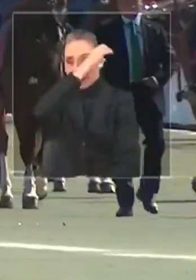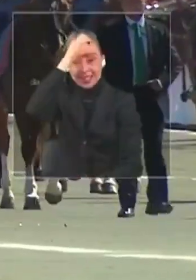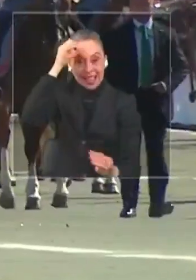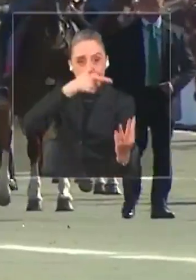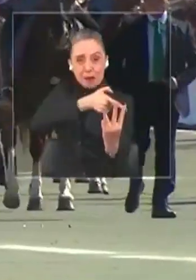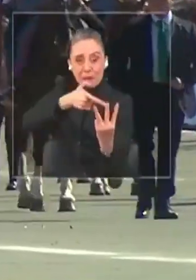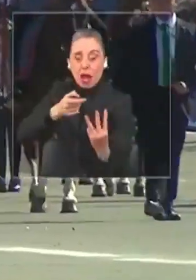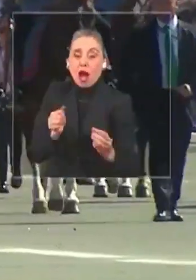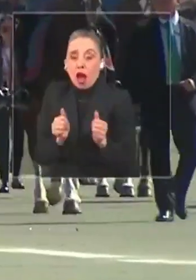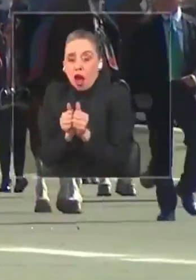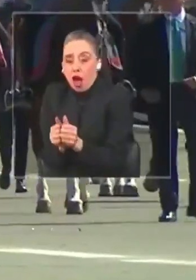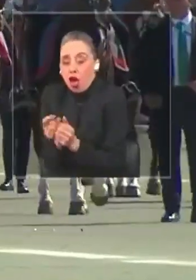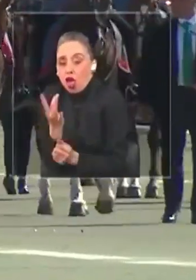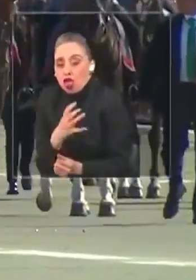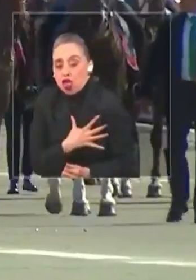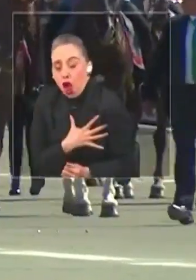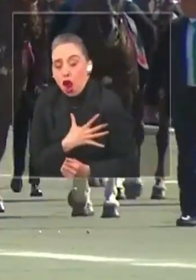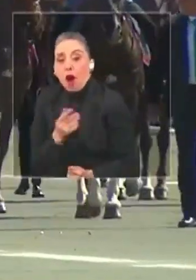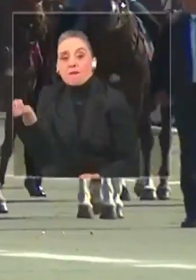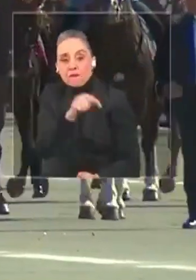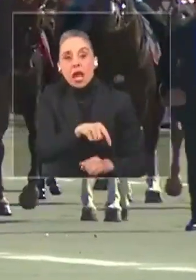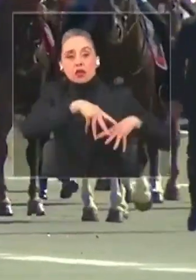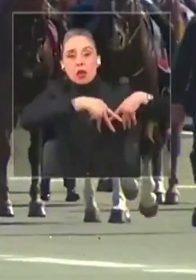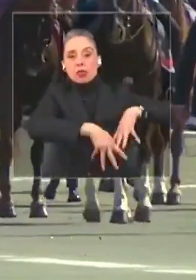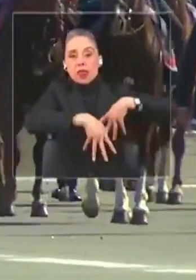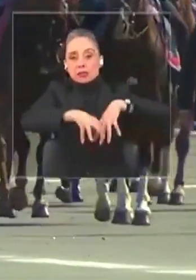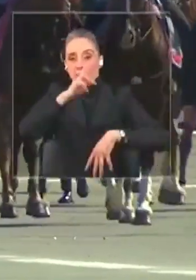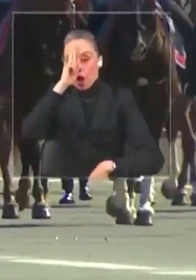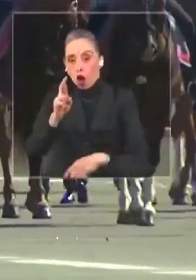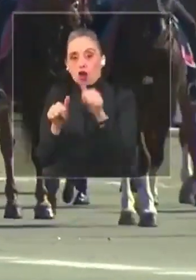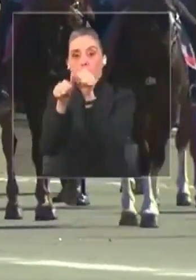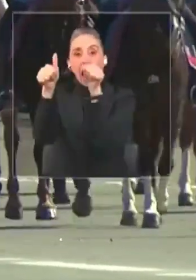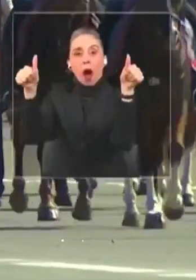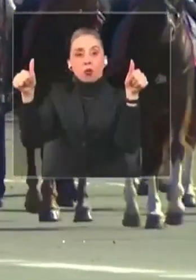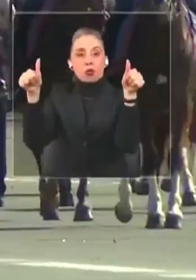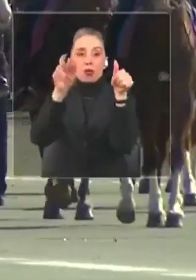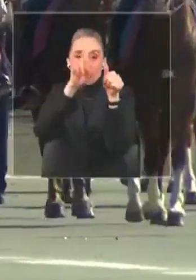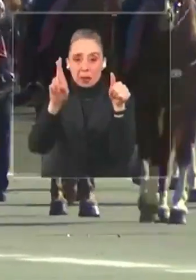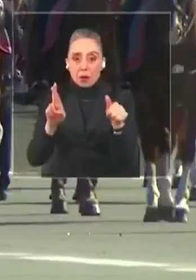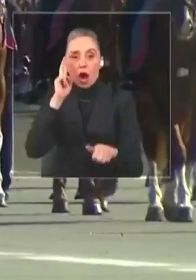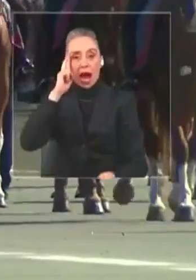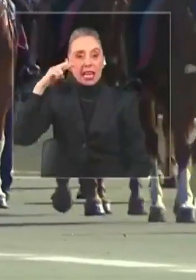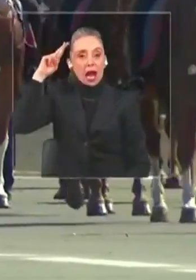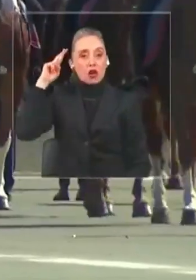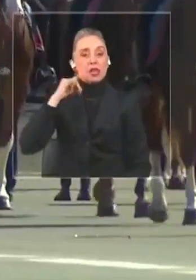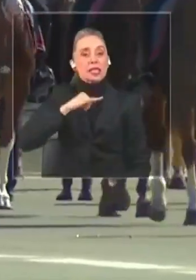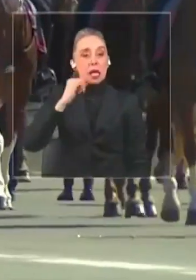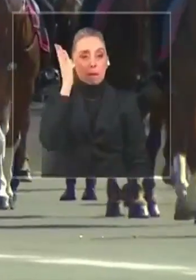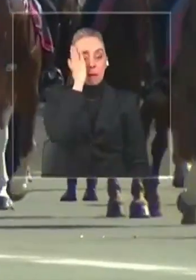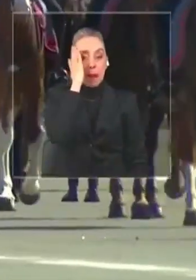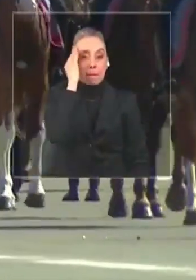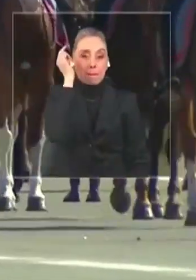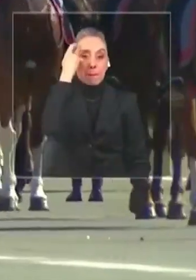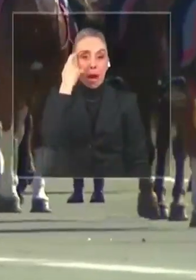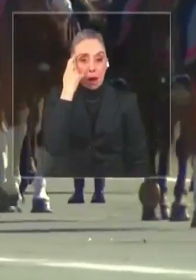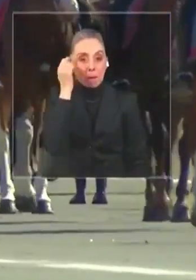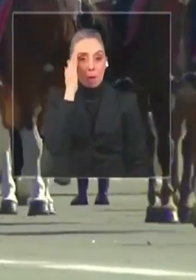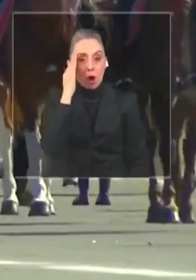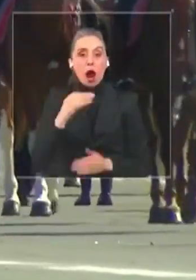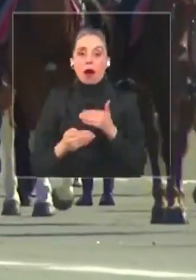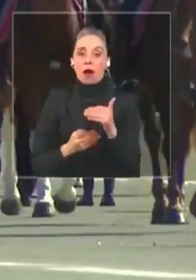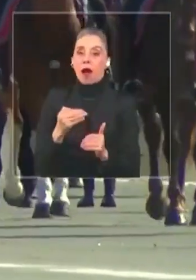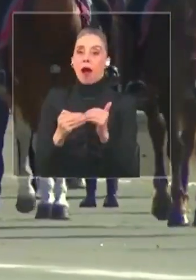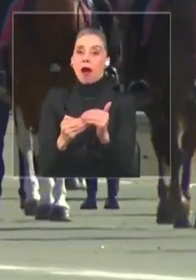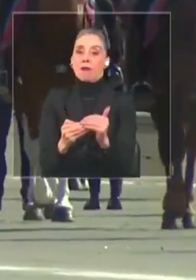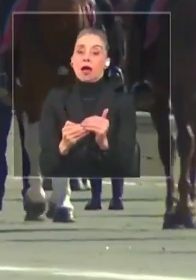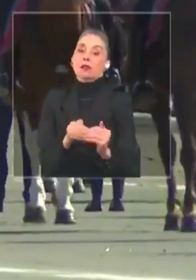están acá en el Parque O'Higgins para desfilar, para rendir honor a las autoridades y para recordar, porque lo importante es tener siempre memoria para seguir avanzando